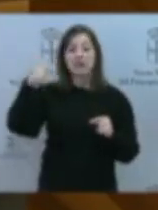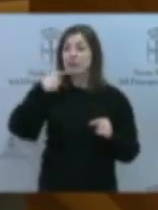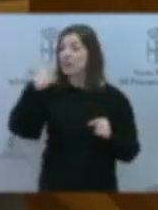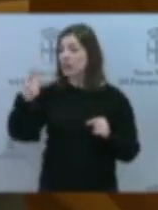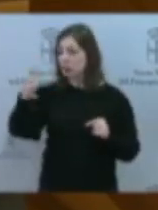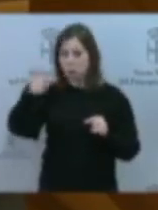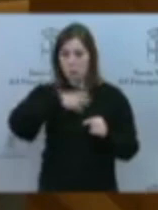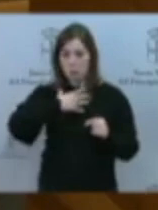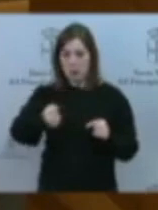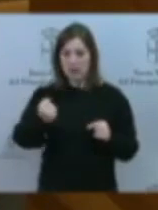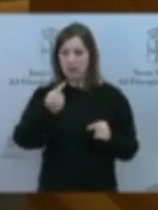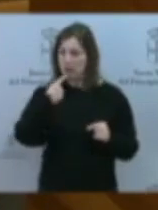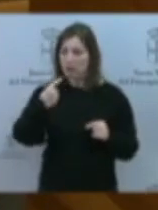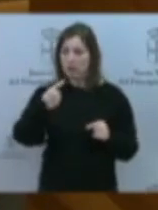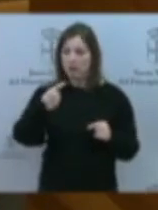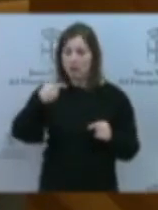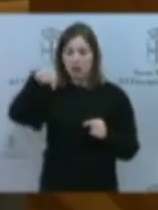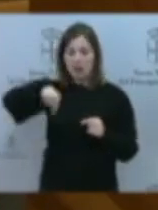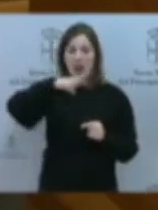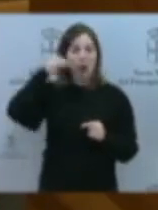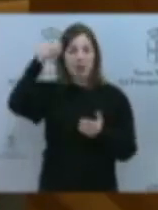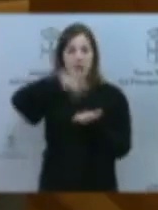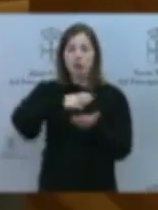Los procesos de cambio en el mundo,